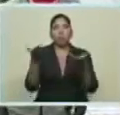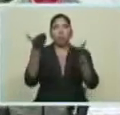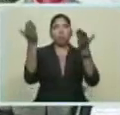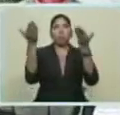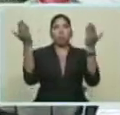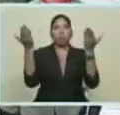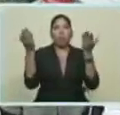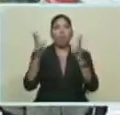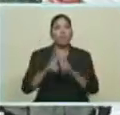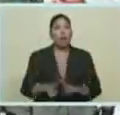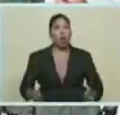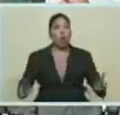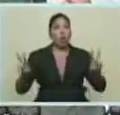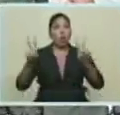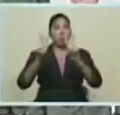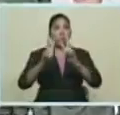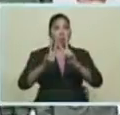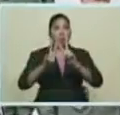de los valores,